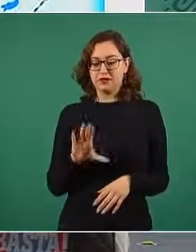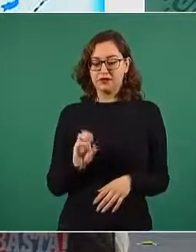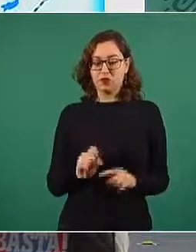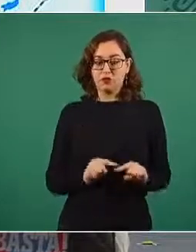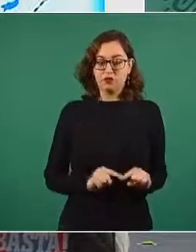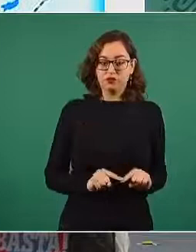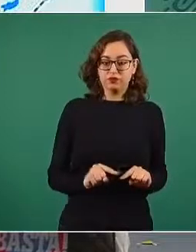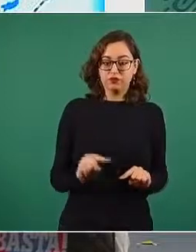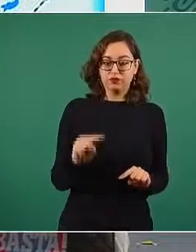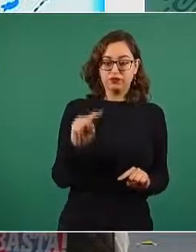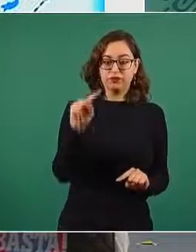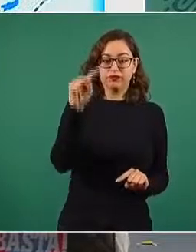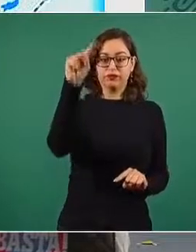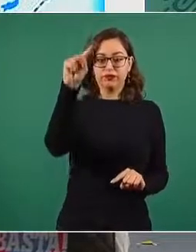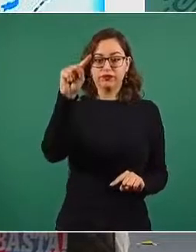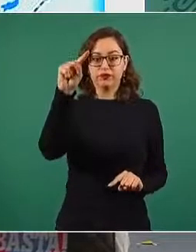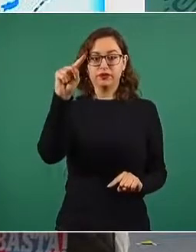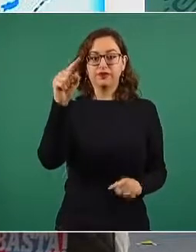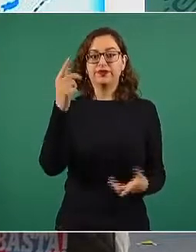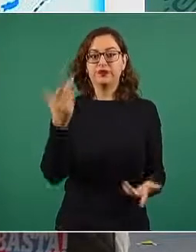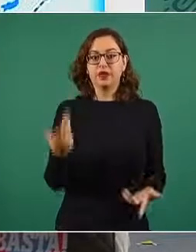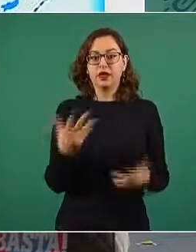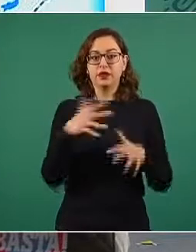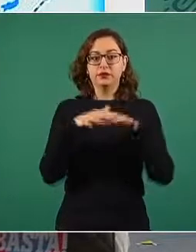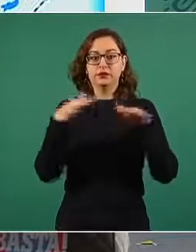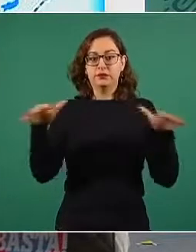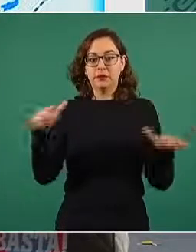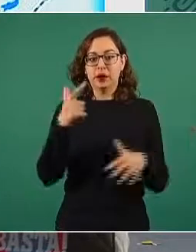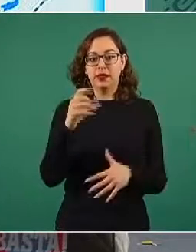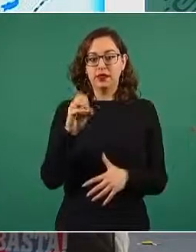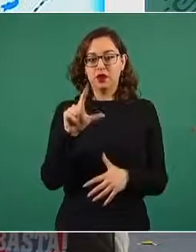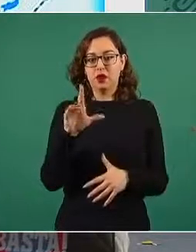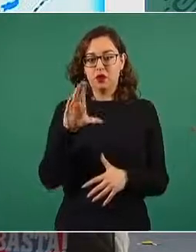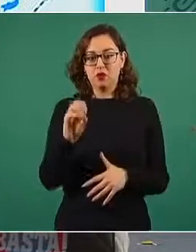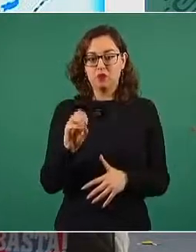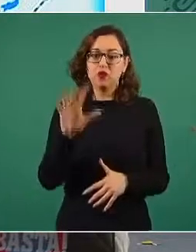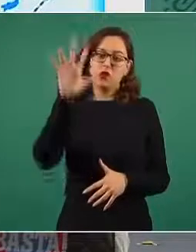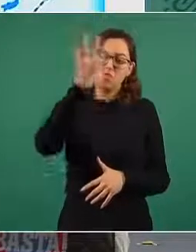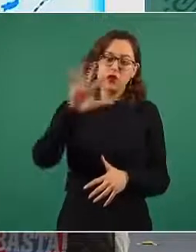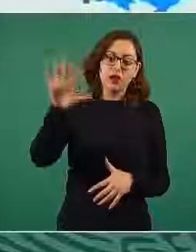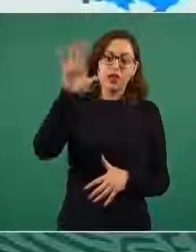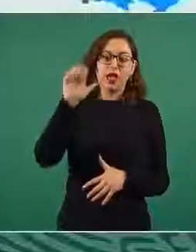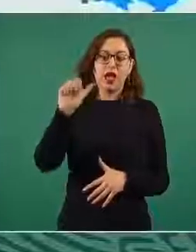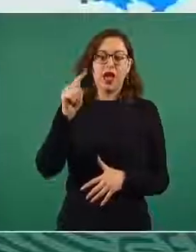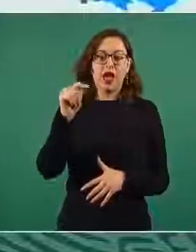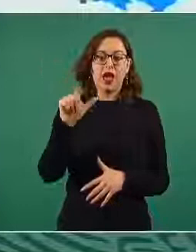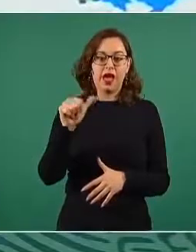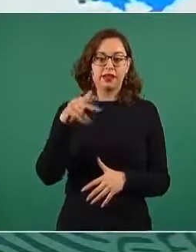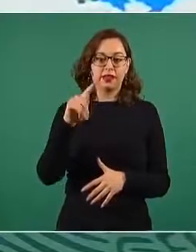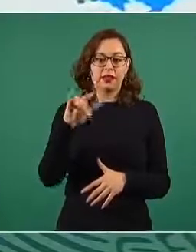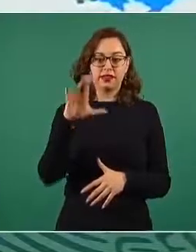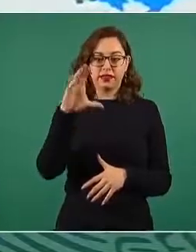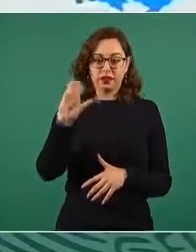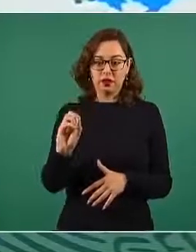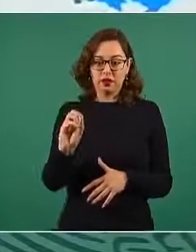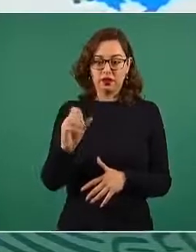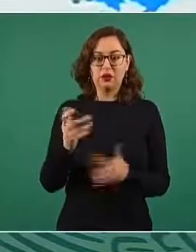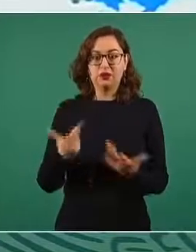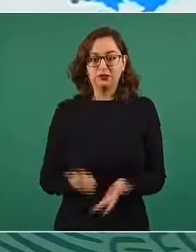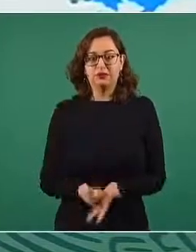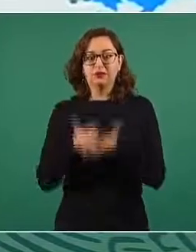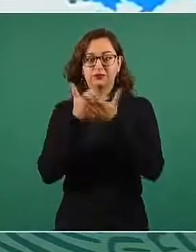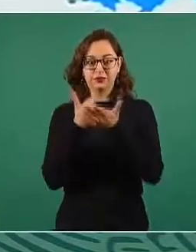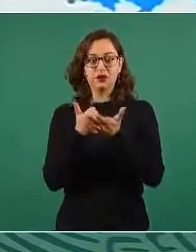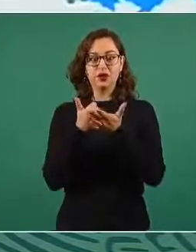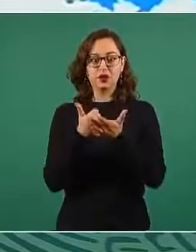con la costa este de Estados Unidos. esto tiene ventajas con relación